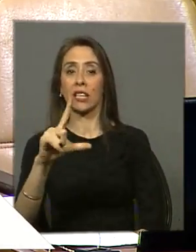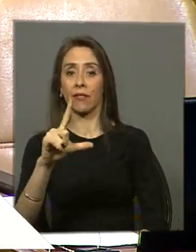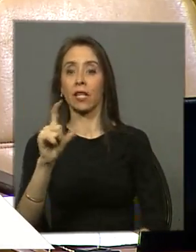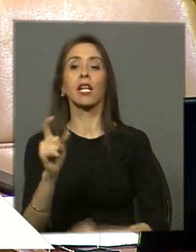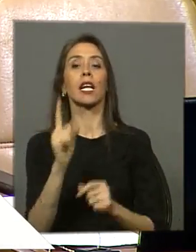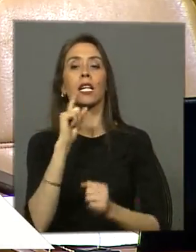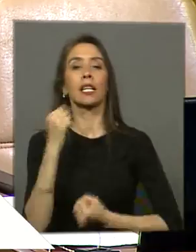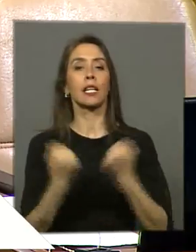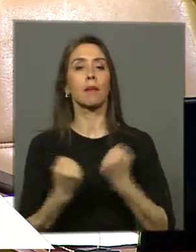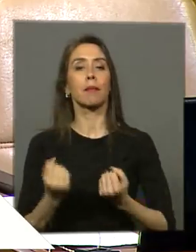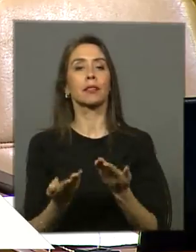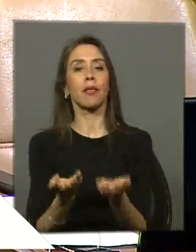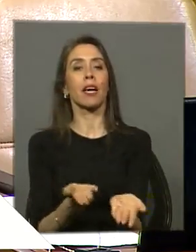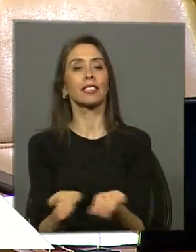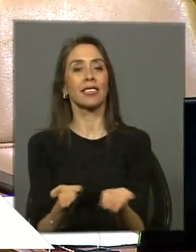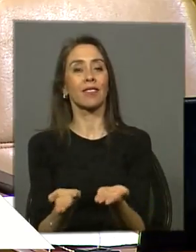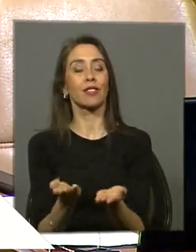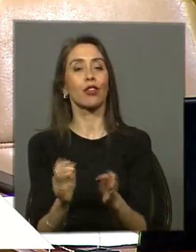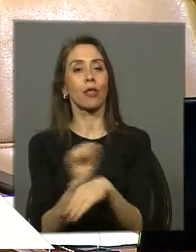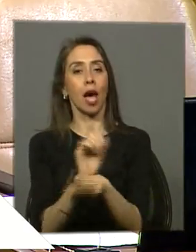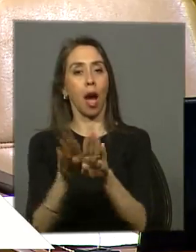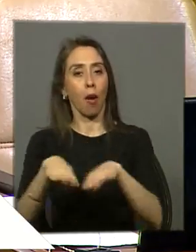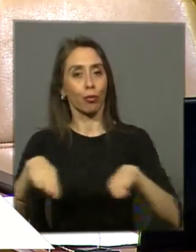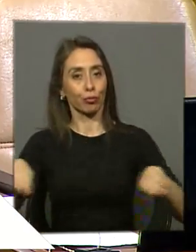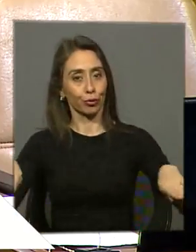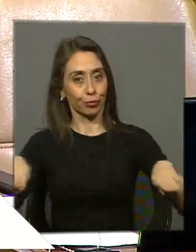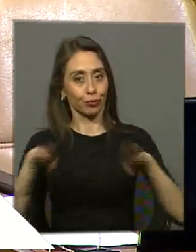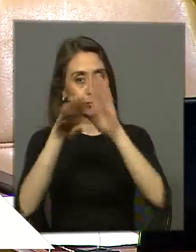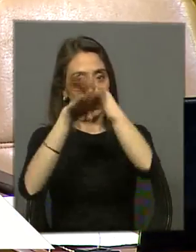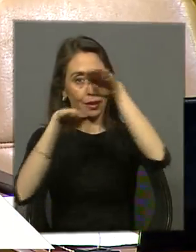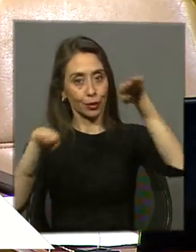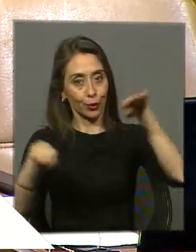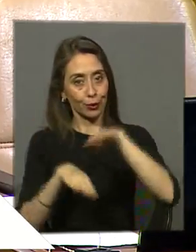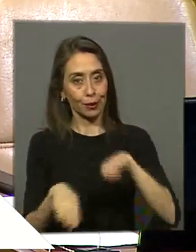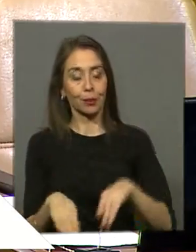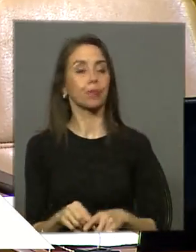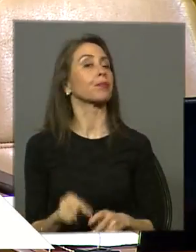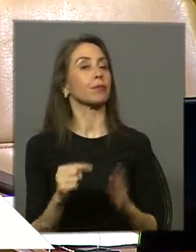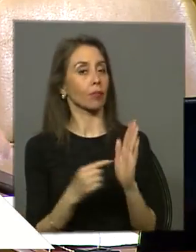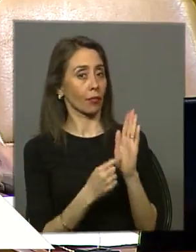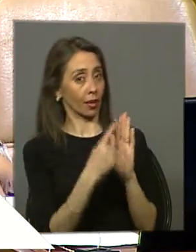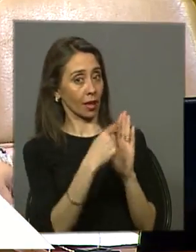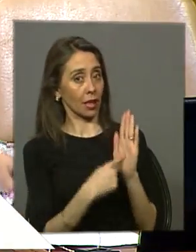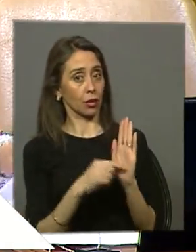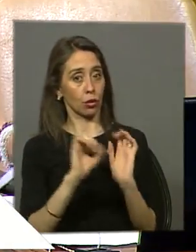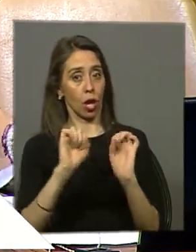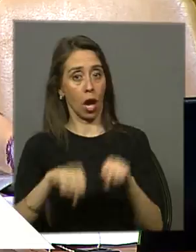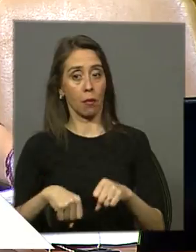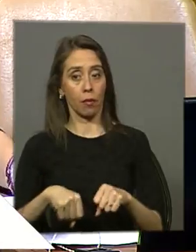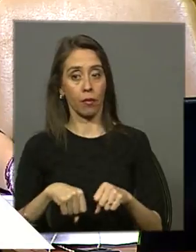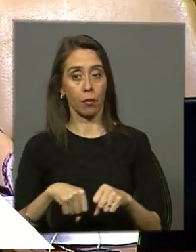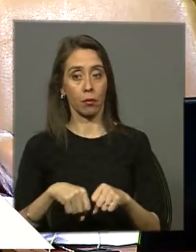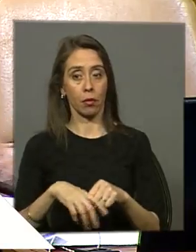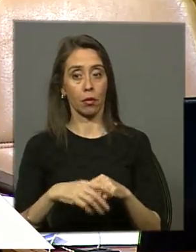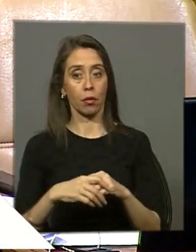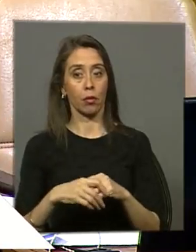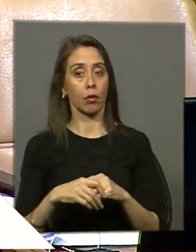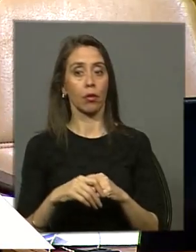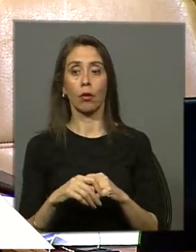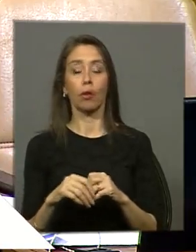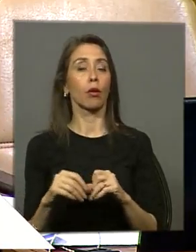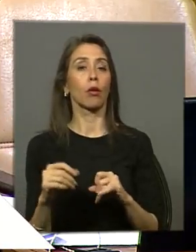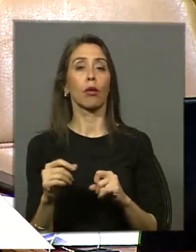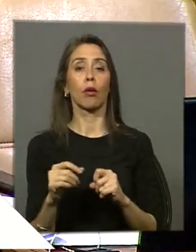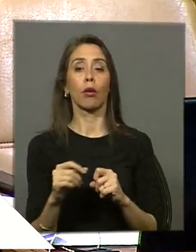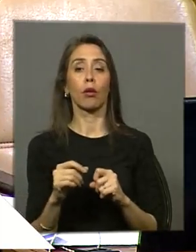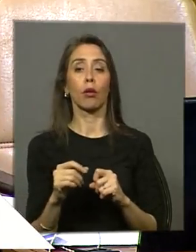de servicios de estacionamiento lo que hoy estamos aprobando de ninguna manera va a ser contrario a